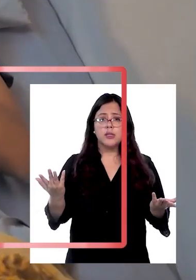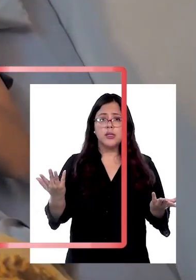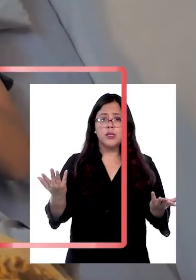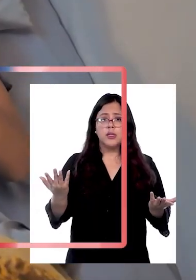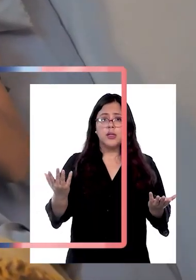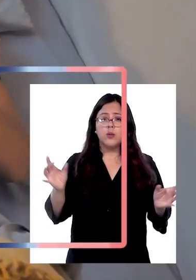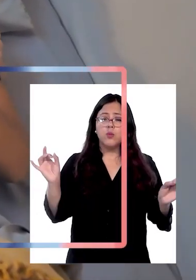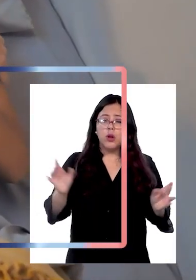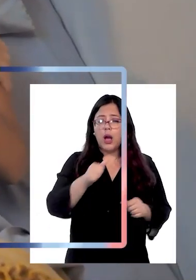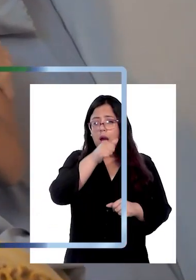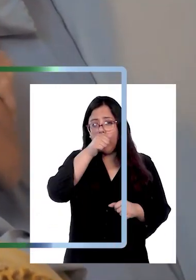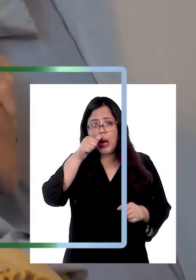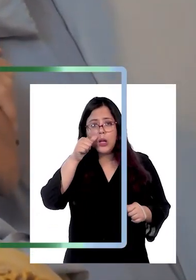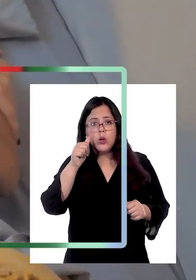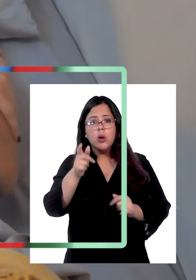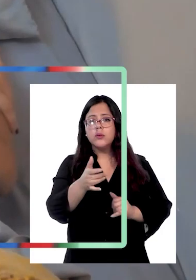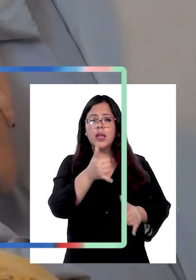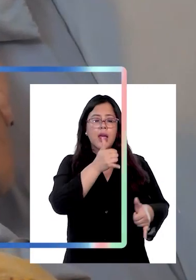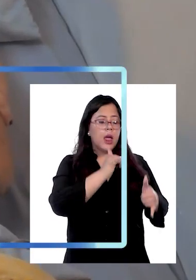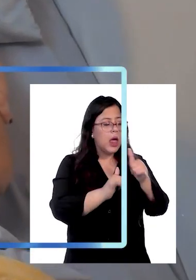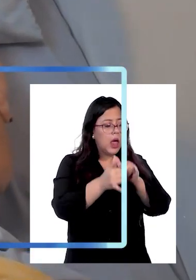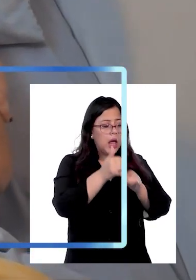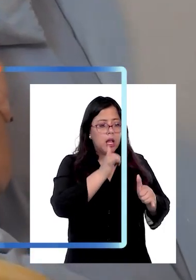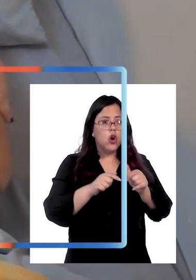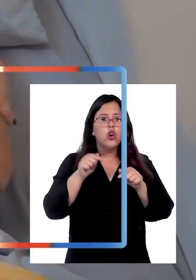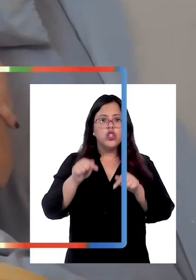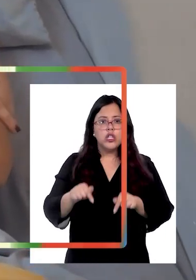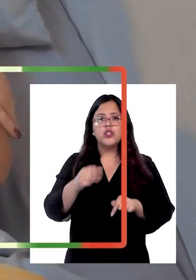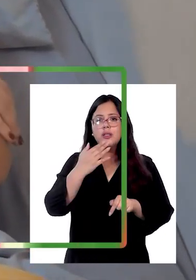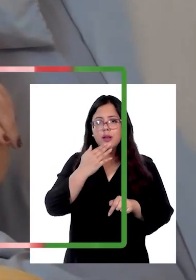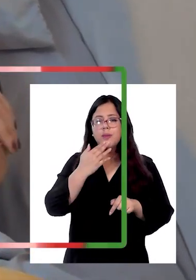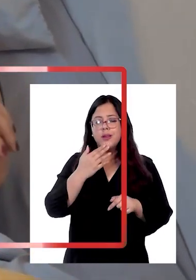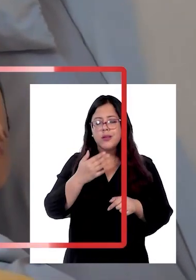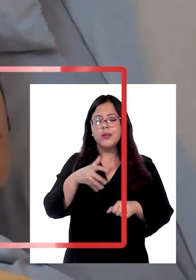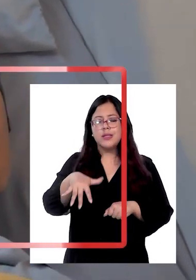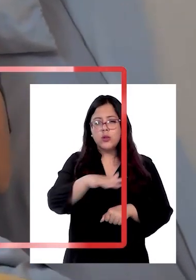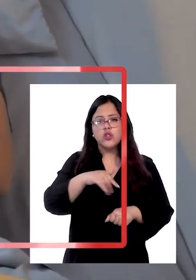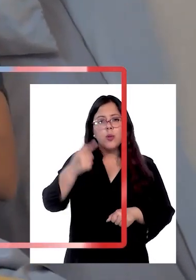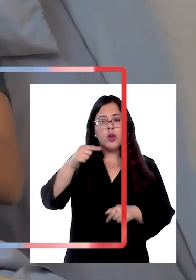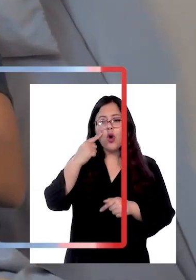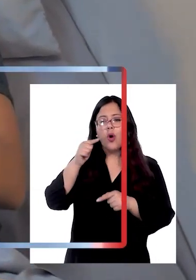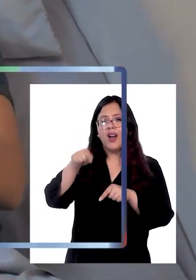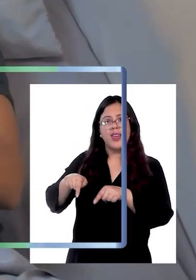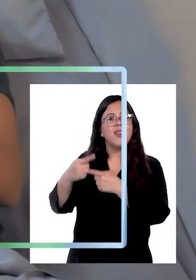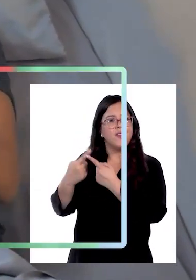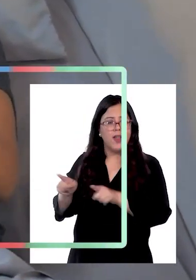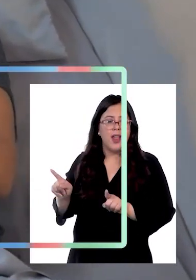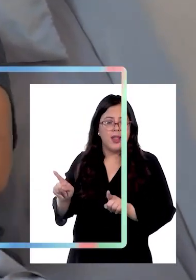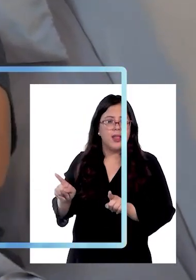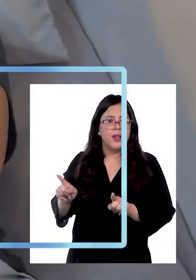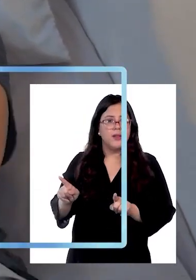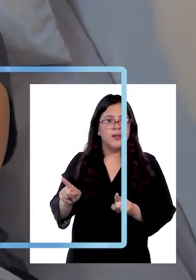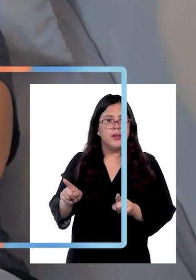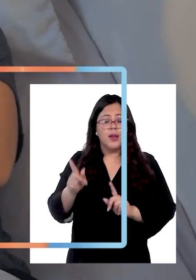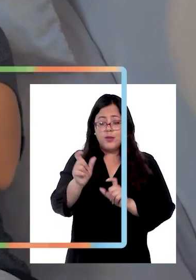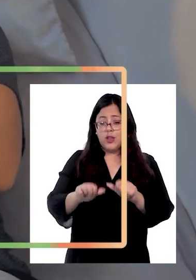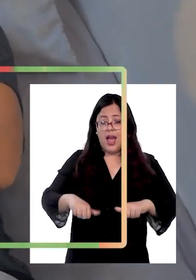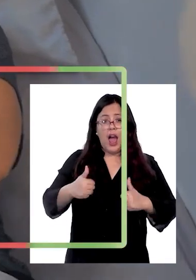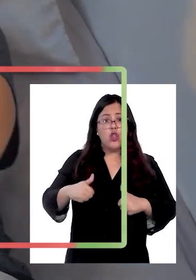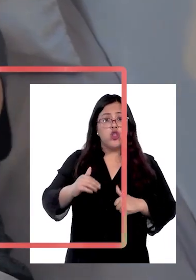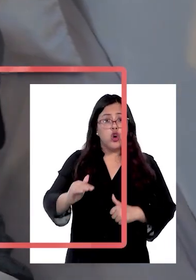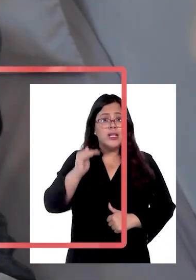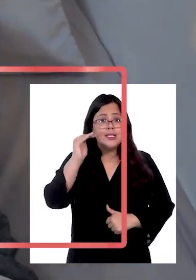que están bajo los efectos de drogas o alcohol, que también es un poco lo que ha salido en estos casos, pero son adultos, aquí la cosa es distinta.